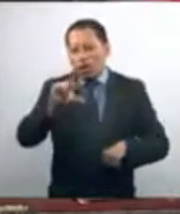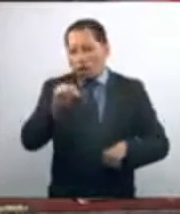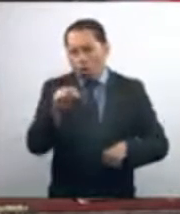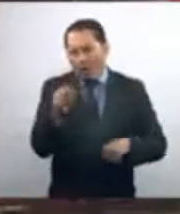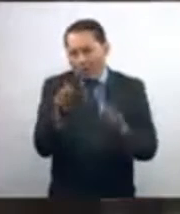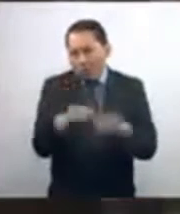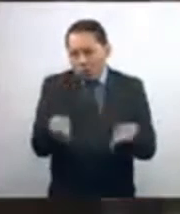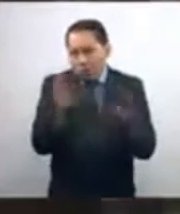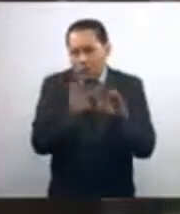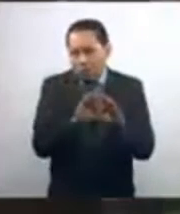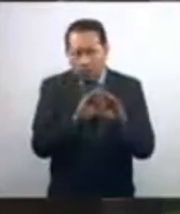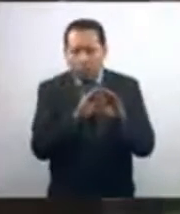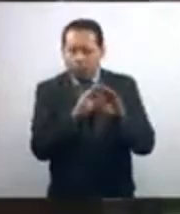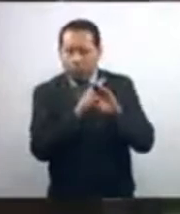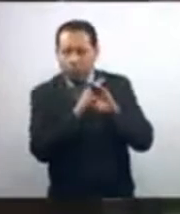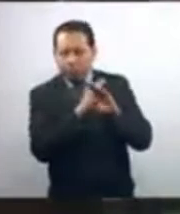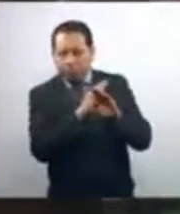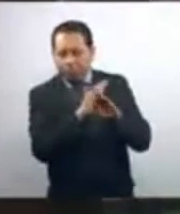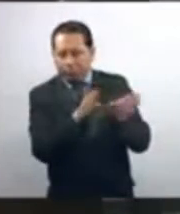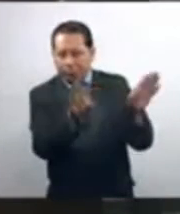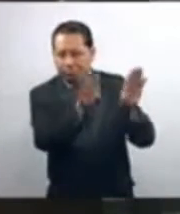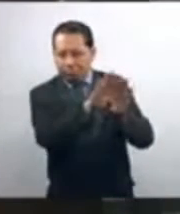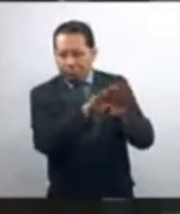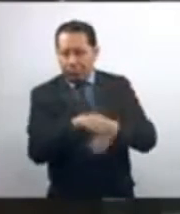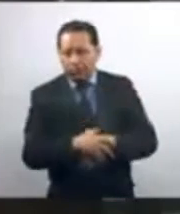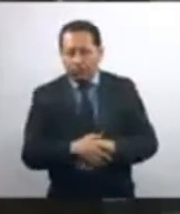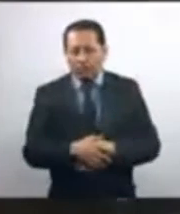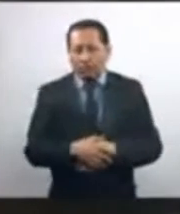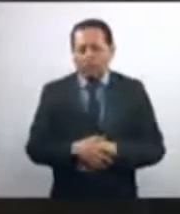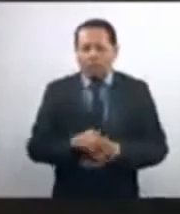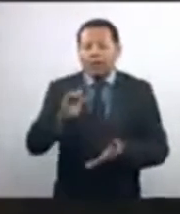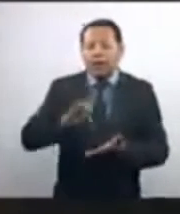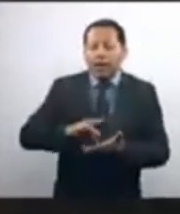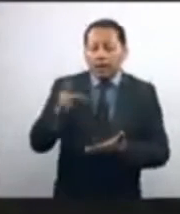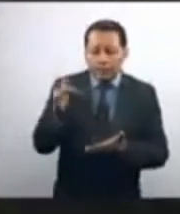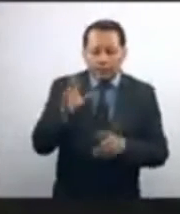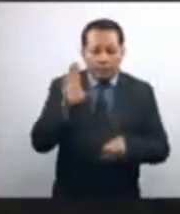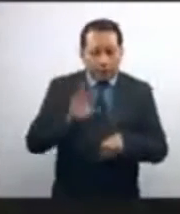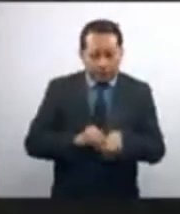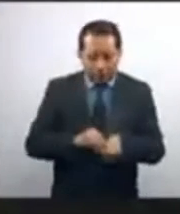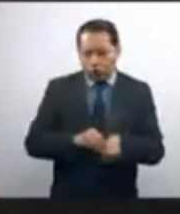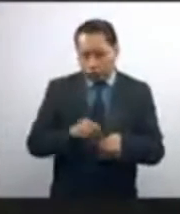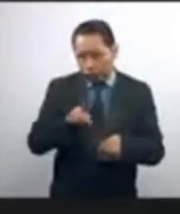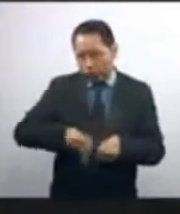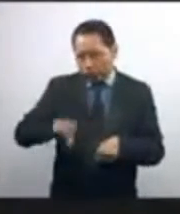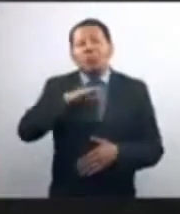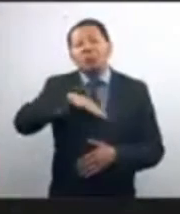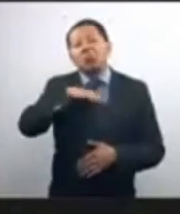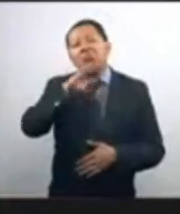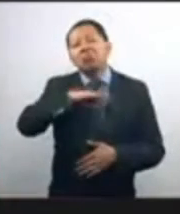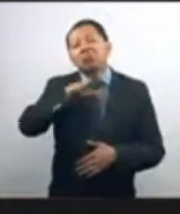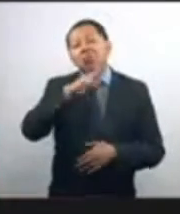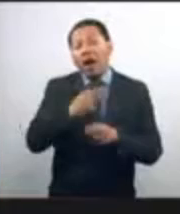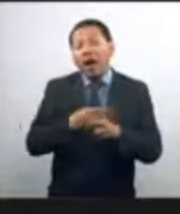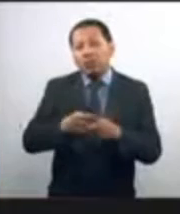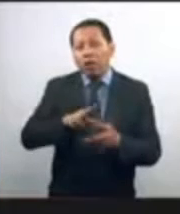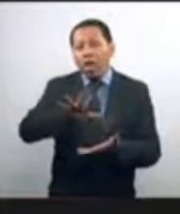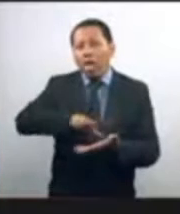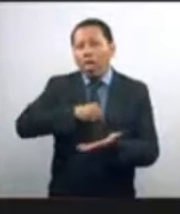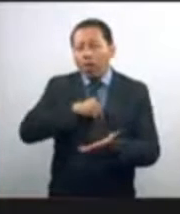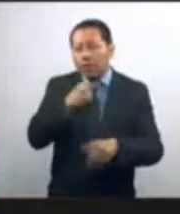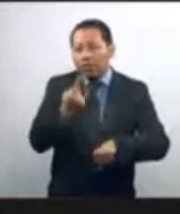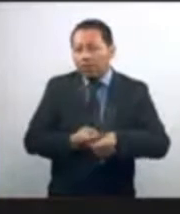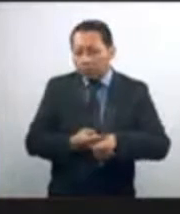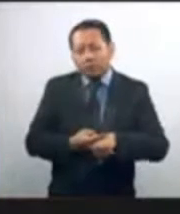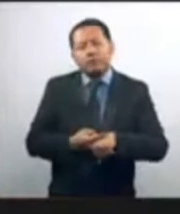Adelante. Gracias. Con la venia del pueblo de México, compañeras y compañeros, el virus COVID-19